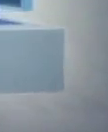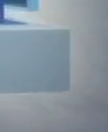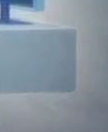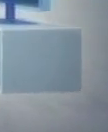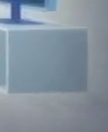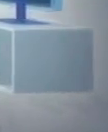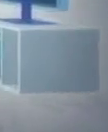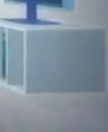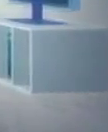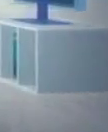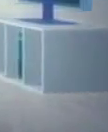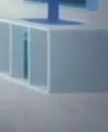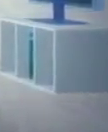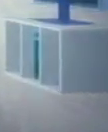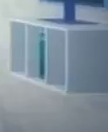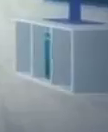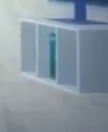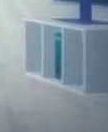Saberte ver.